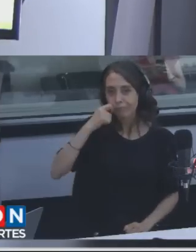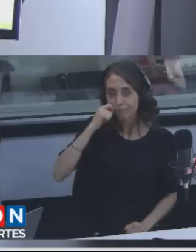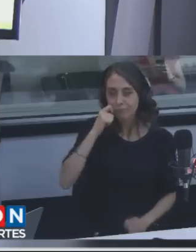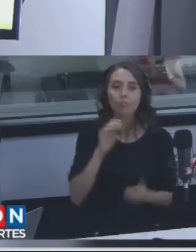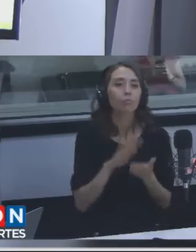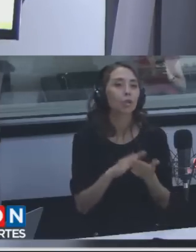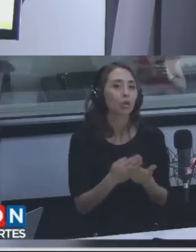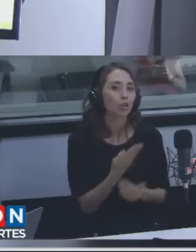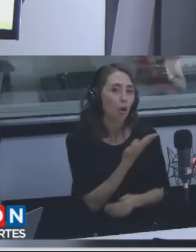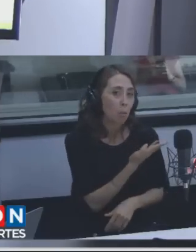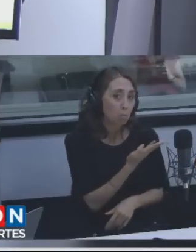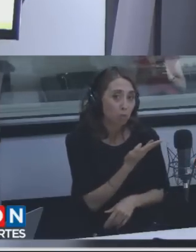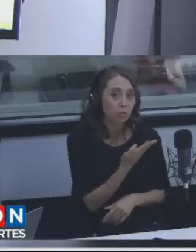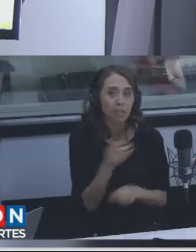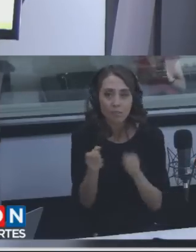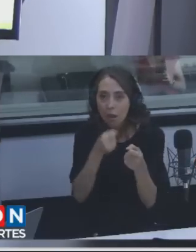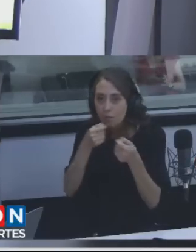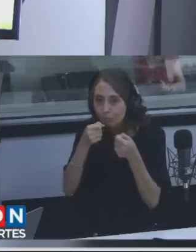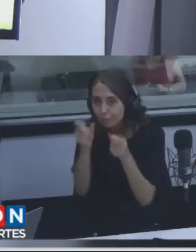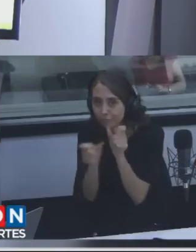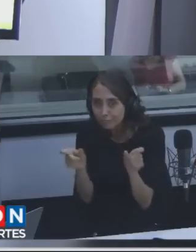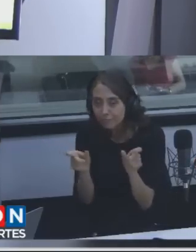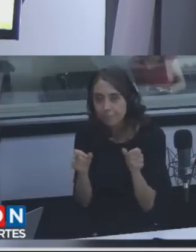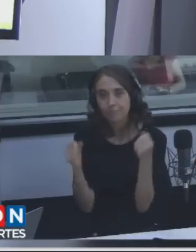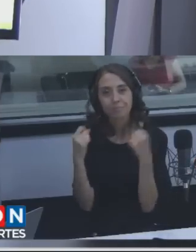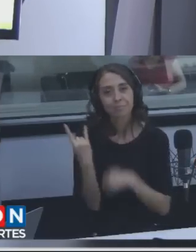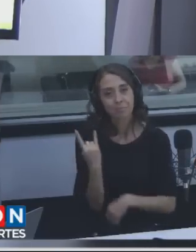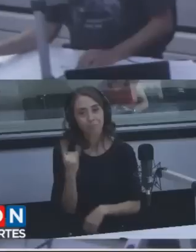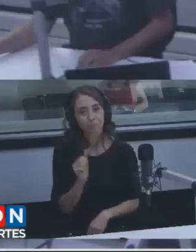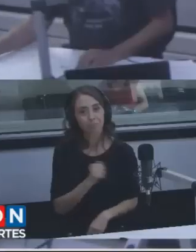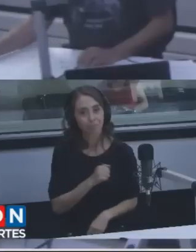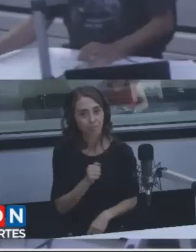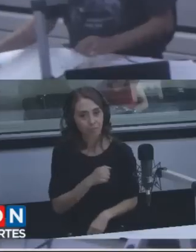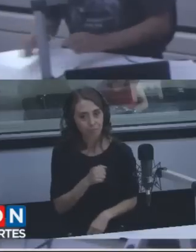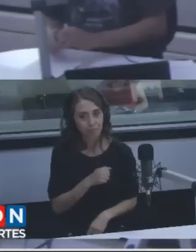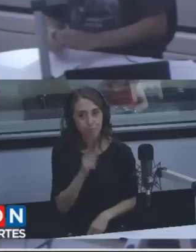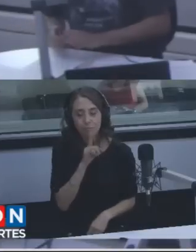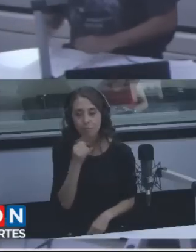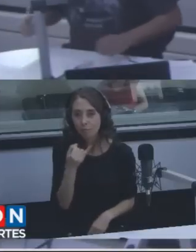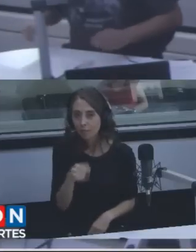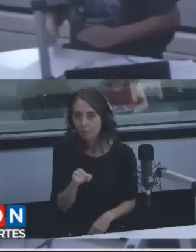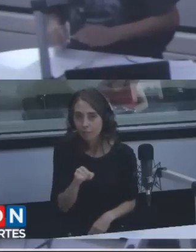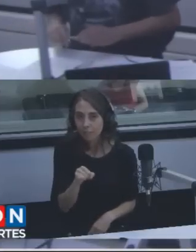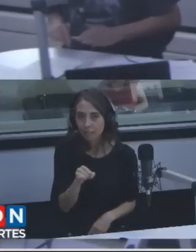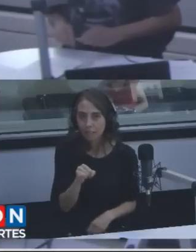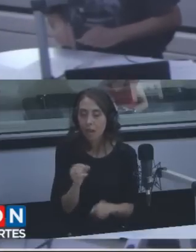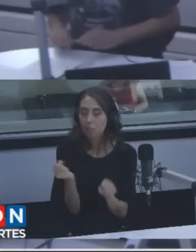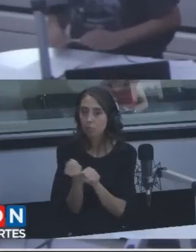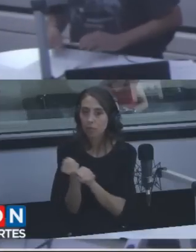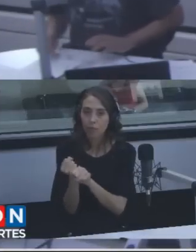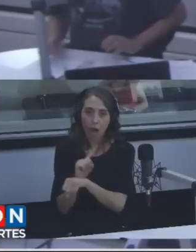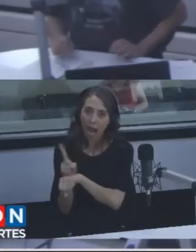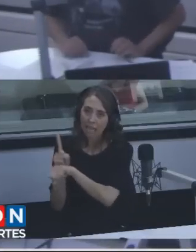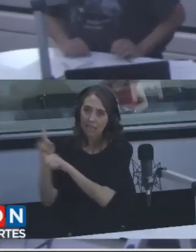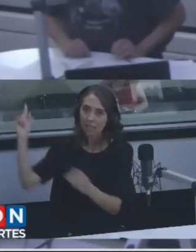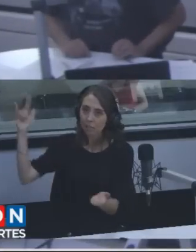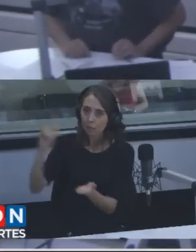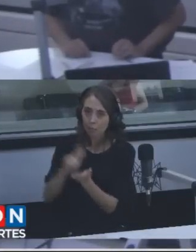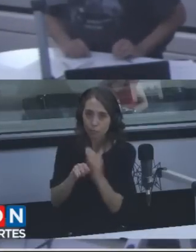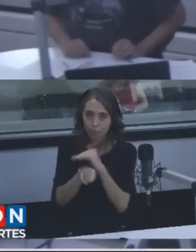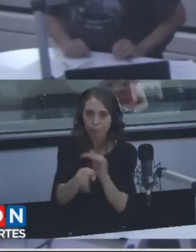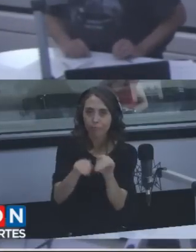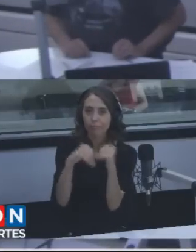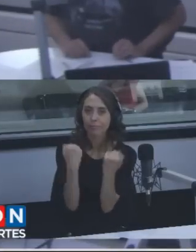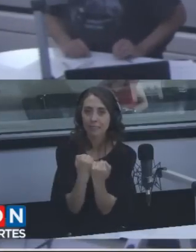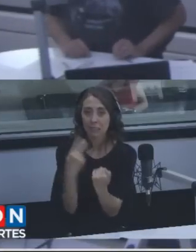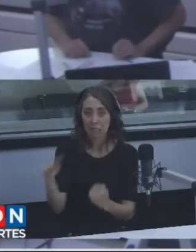¿Cómo te va, Carlos Costas, Tenores? Y claro, esta Universidad Católica que finalmente llegó a trabajar de inmediato acá a las huestes de San